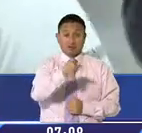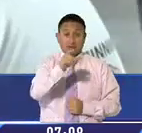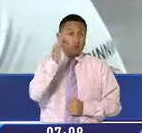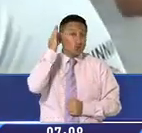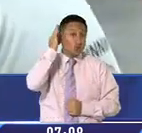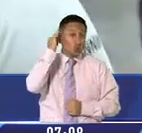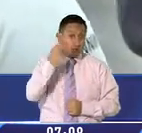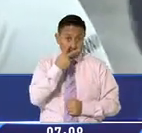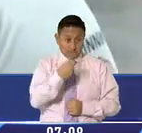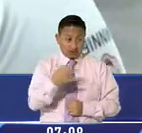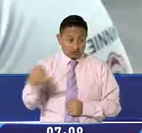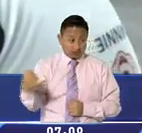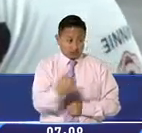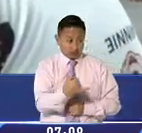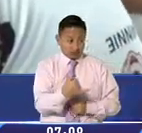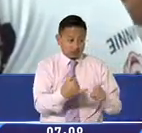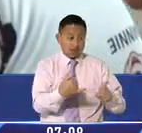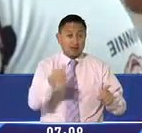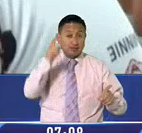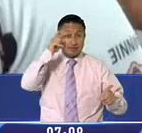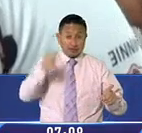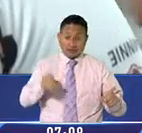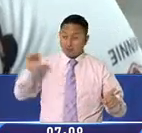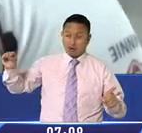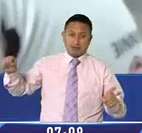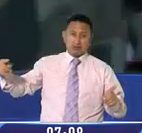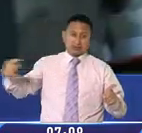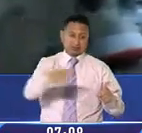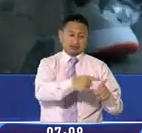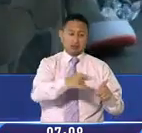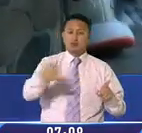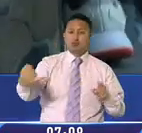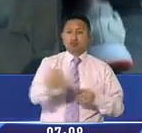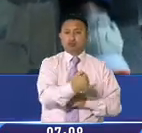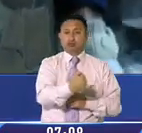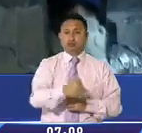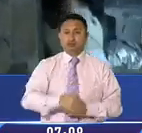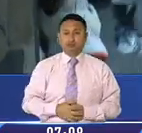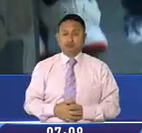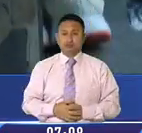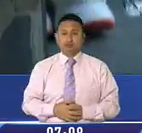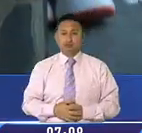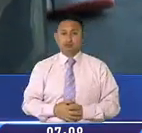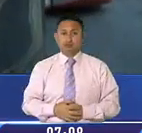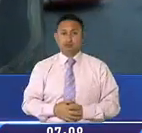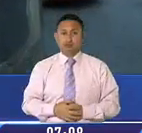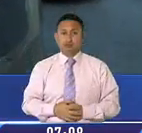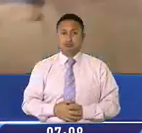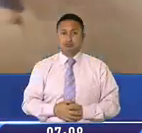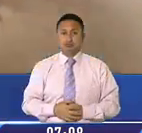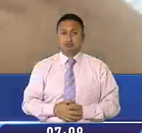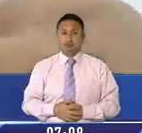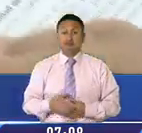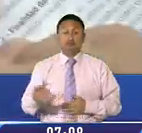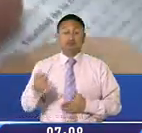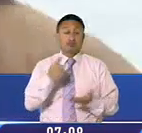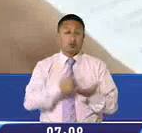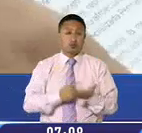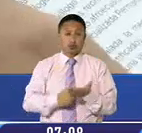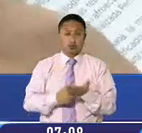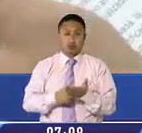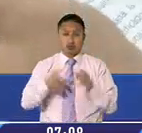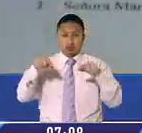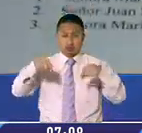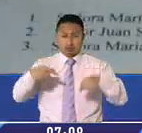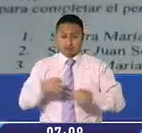informar a Fiscalía en caso de que una mujer haya sido violada. La discusión también se centró en si los menores